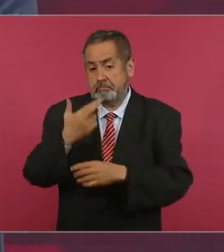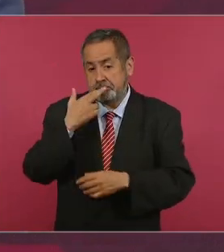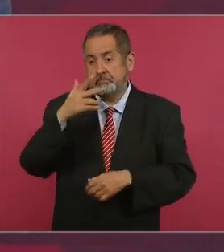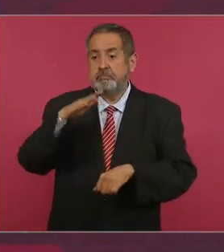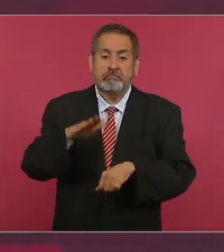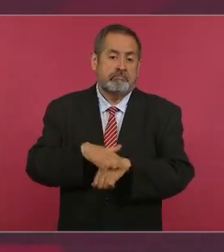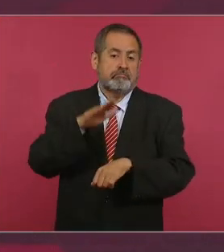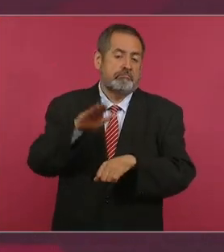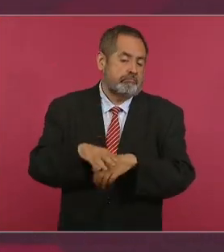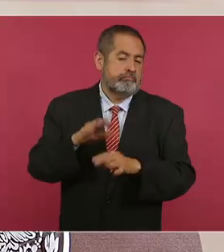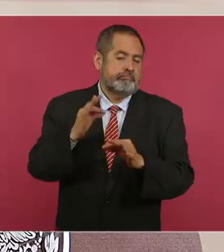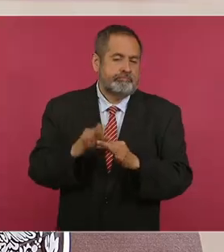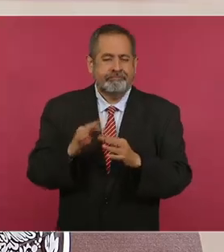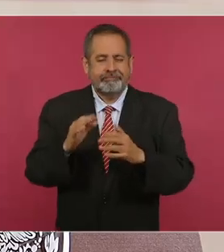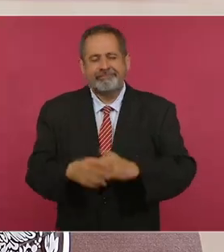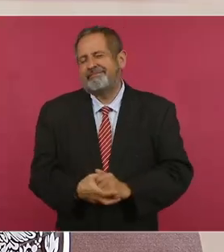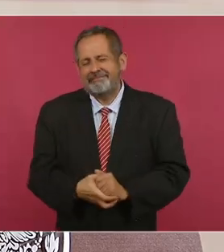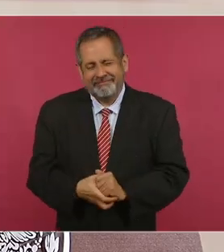calificada,